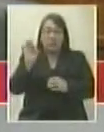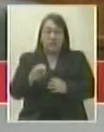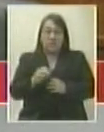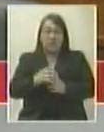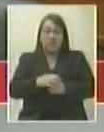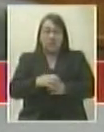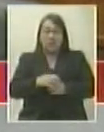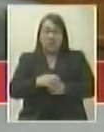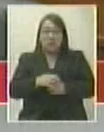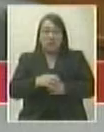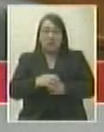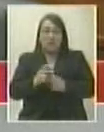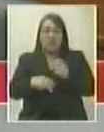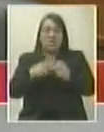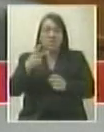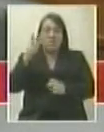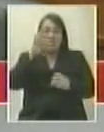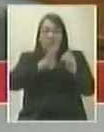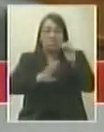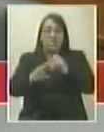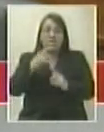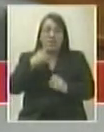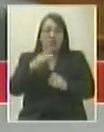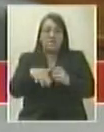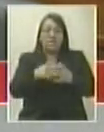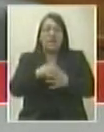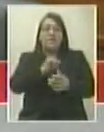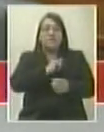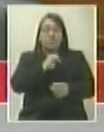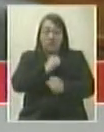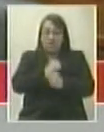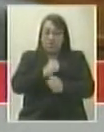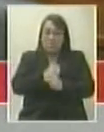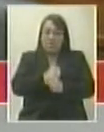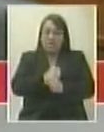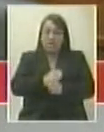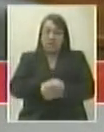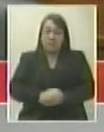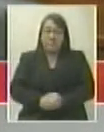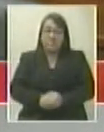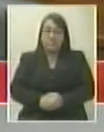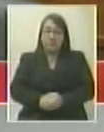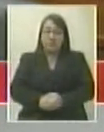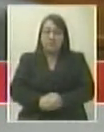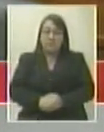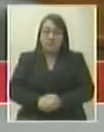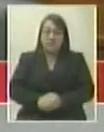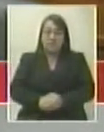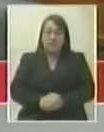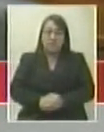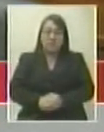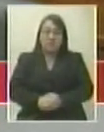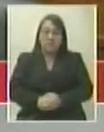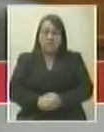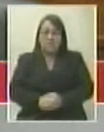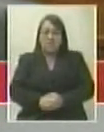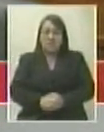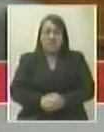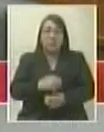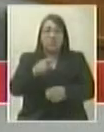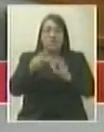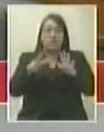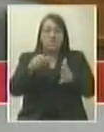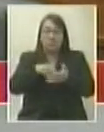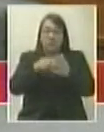34.19%. La segunda preocupación es los sectores productivos, un monto de